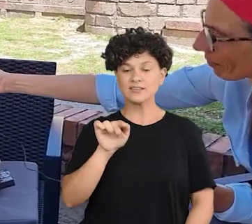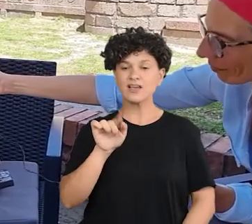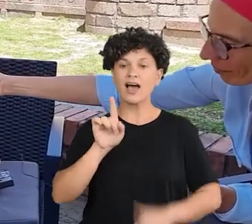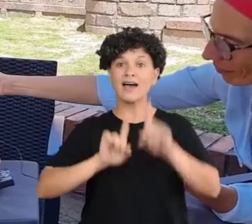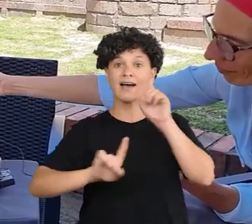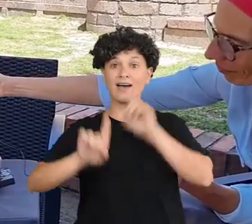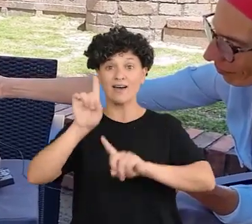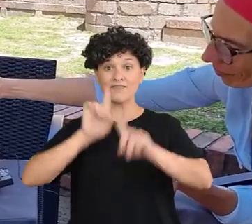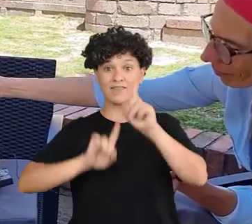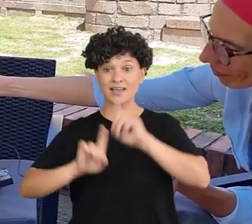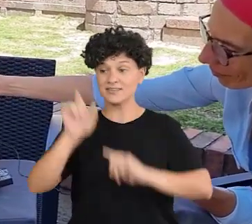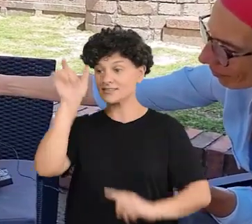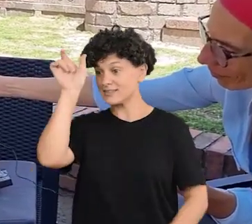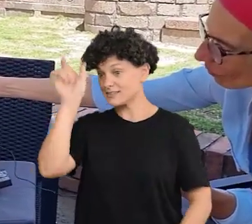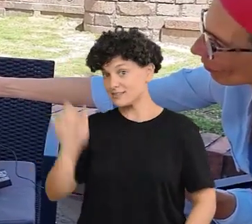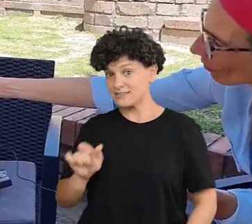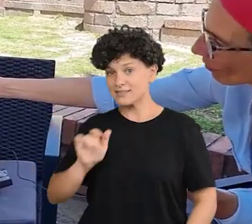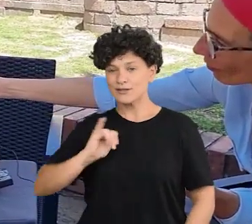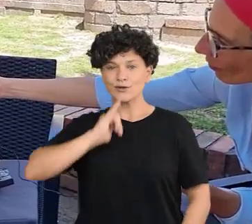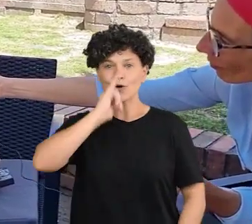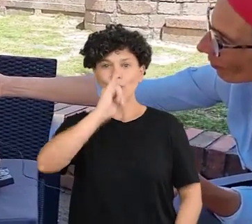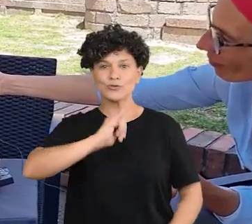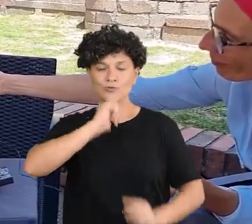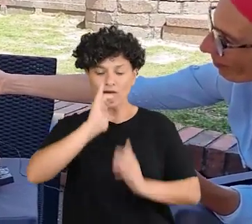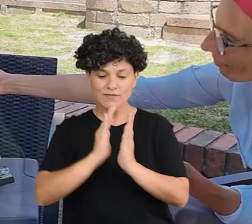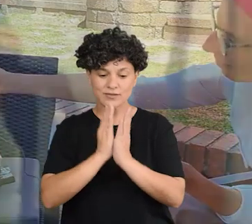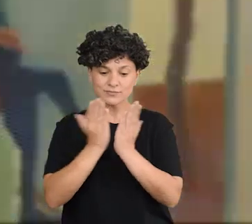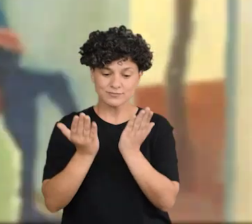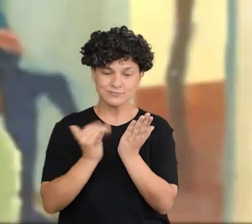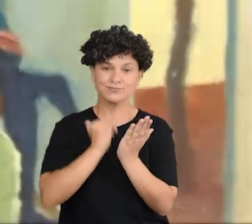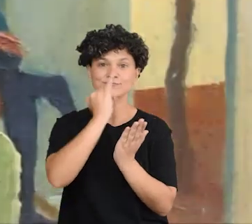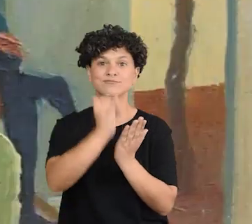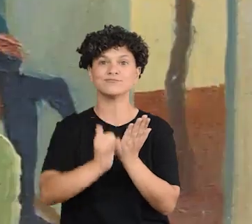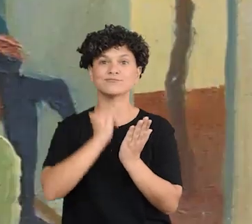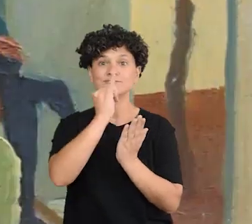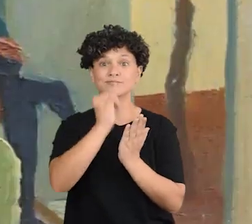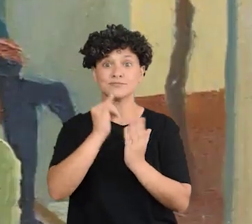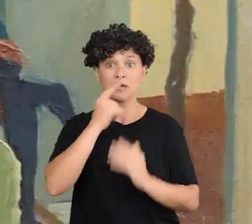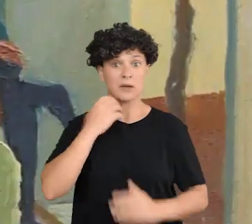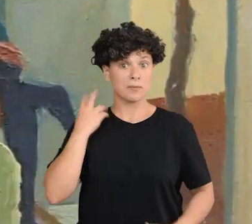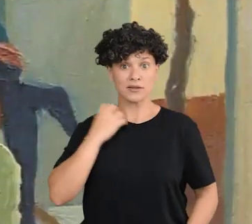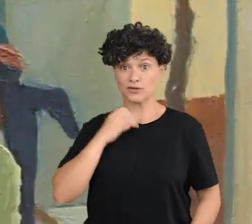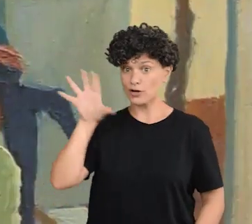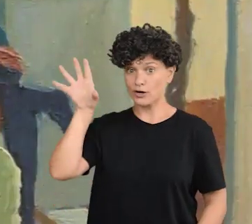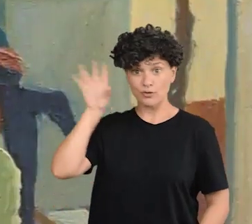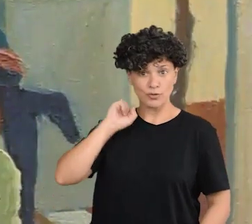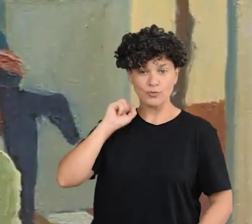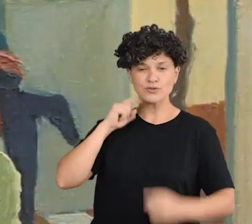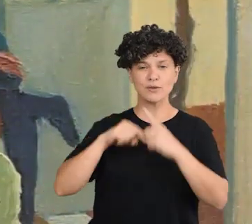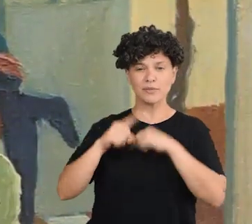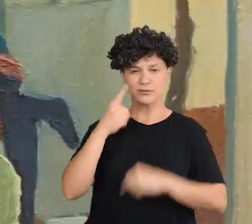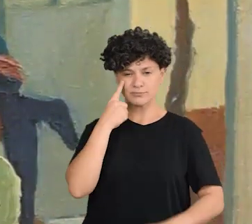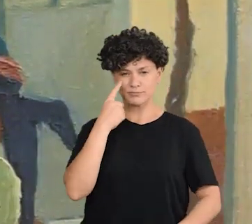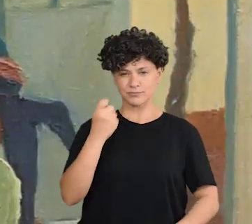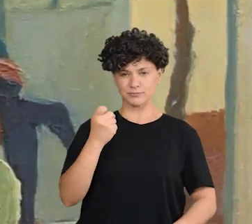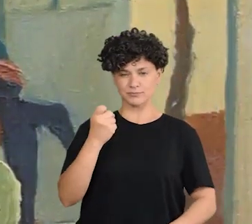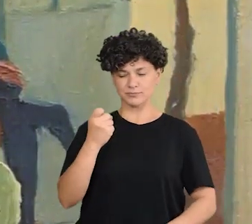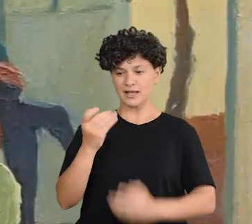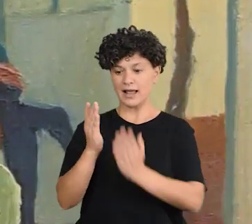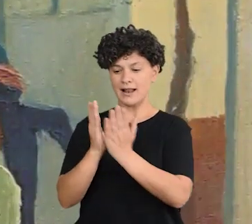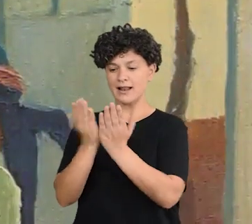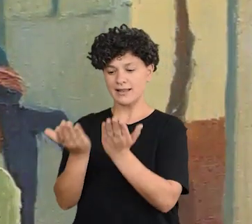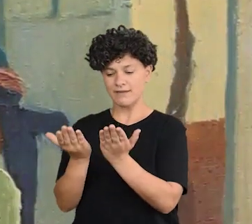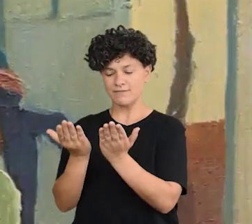Había quien contaba un cuento, que ella no escucha, pero sabe que hay